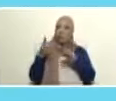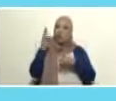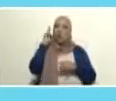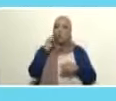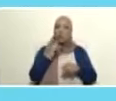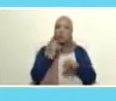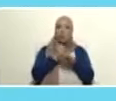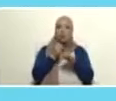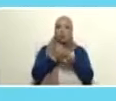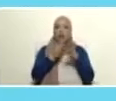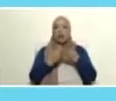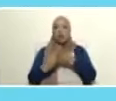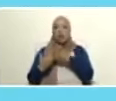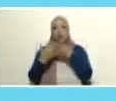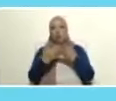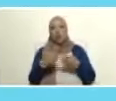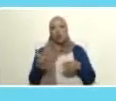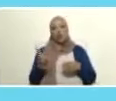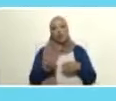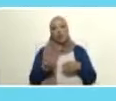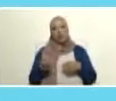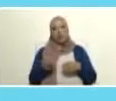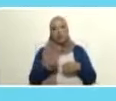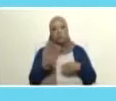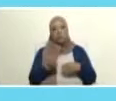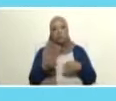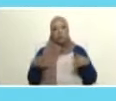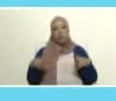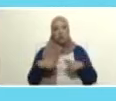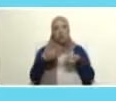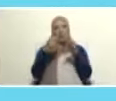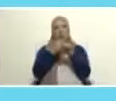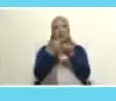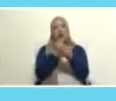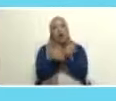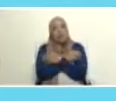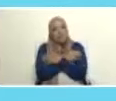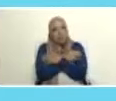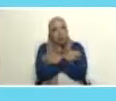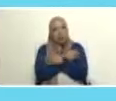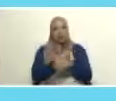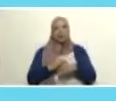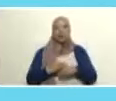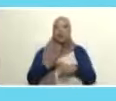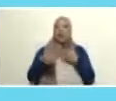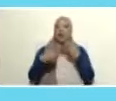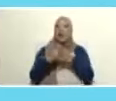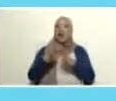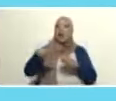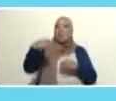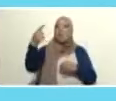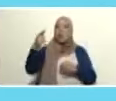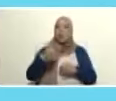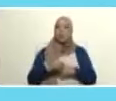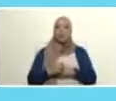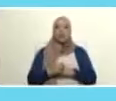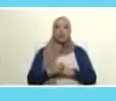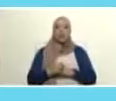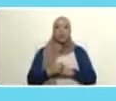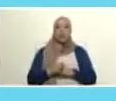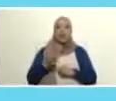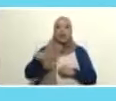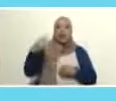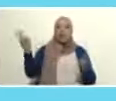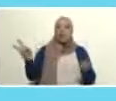Bolivariana de Estudiantes de Venezuela para que nos encontremos y nos abracemos. ¡Hasta la próxima! ¡Hasta